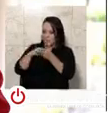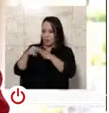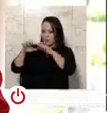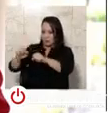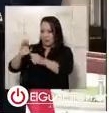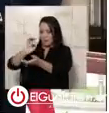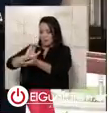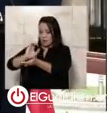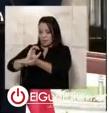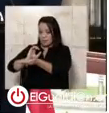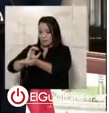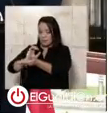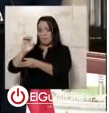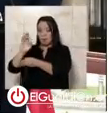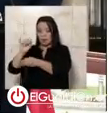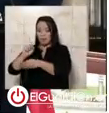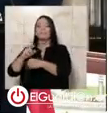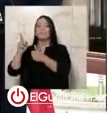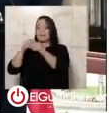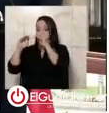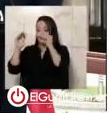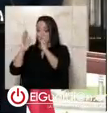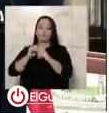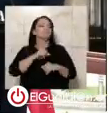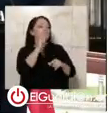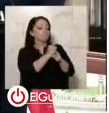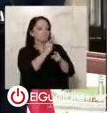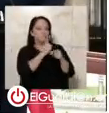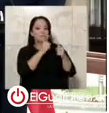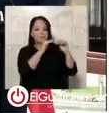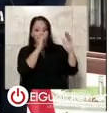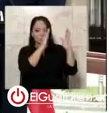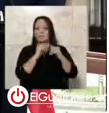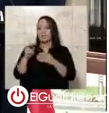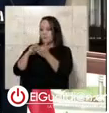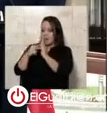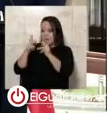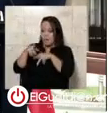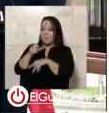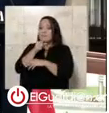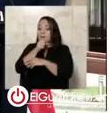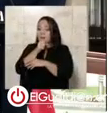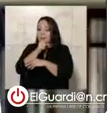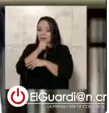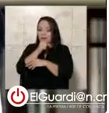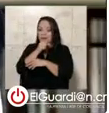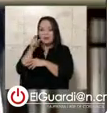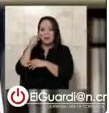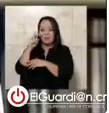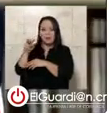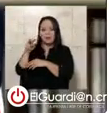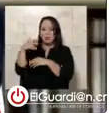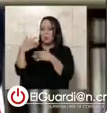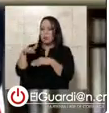los EBAIS. De los EBAIS, primer nivel de atención. Primer nivel de atención, y por eso veíamos a las viejitas esas imágenes desgarradoras,